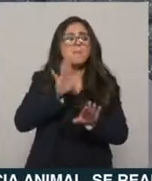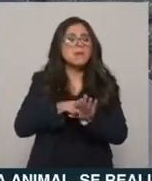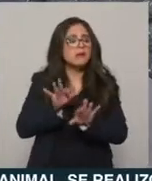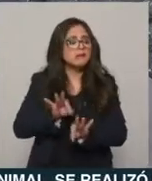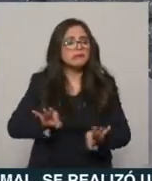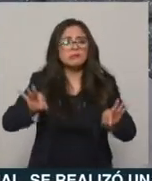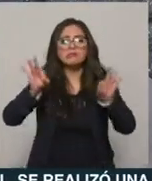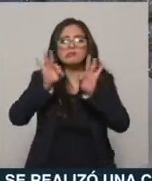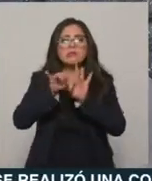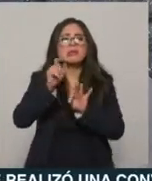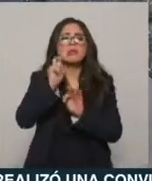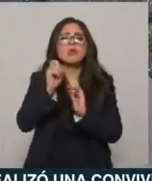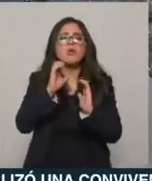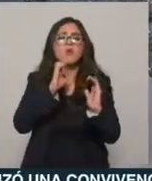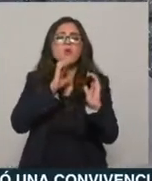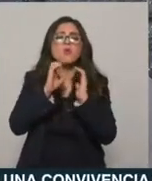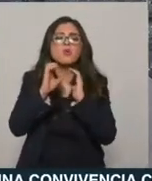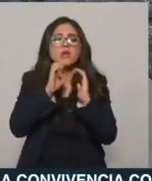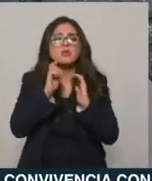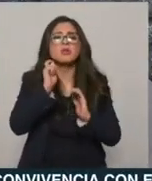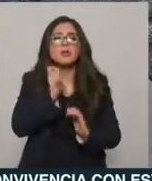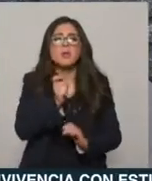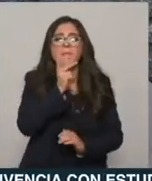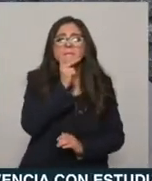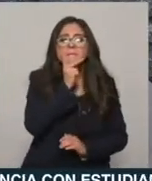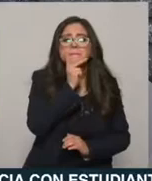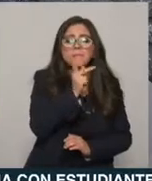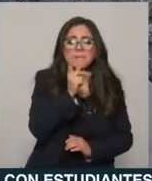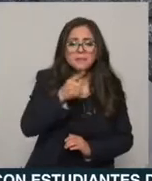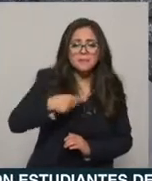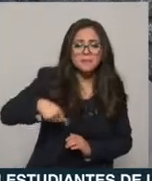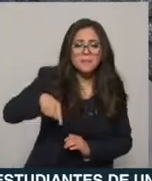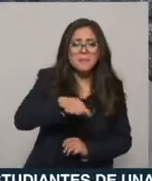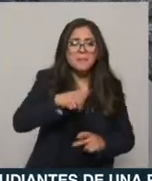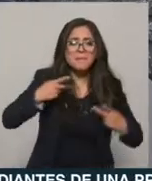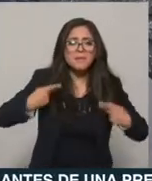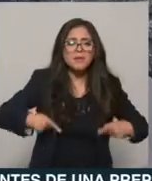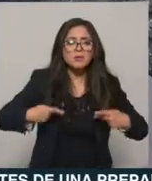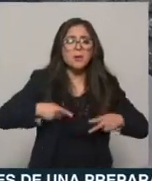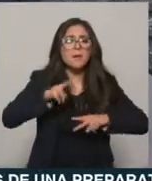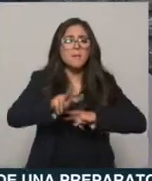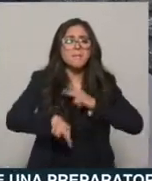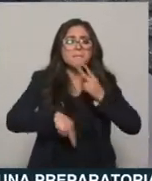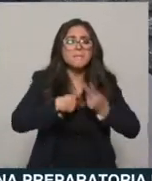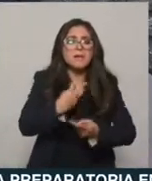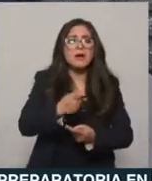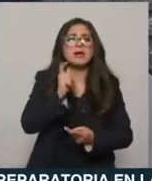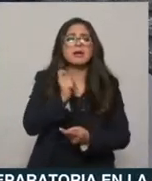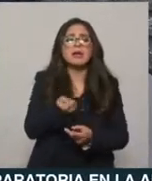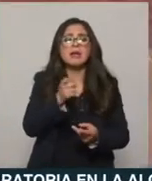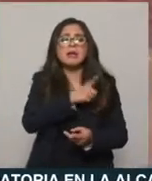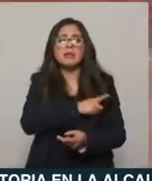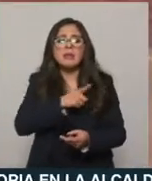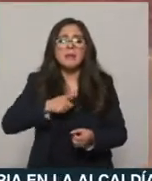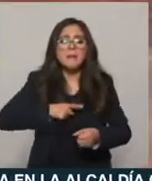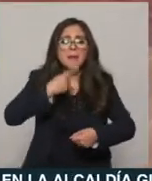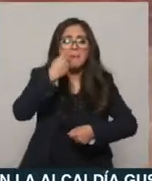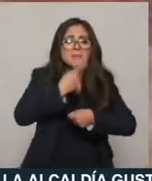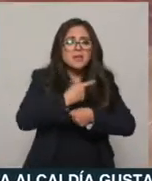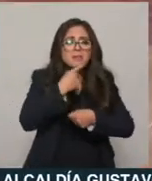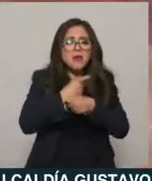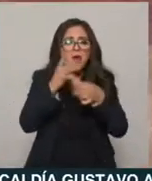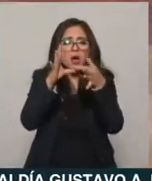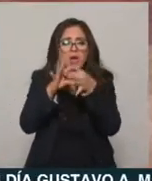través de una palabra muy sencilla. Ya las personas que asisten tienen que entender qué está sucediendo, no ser unos